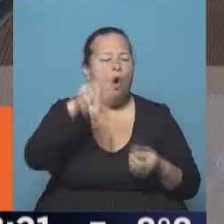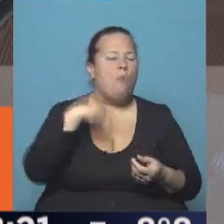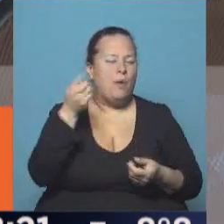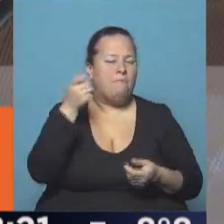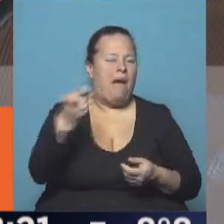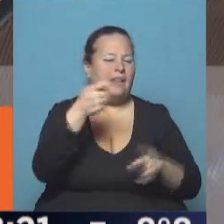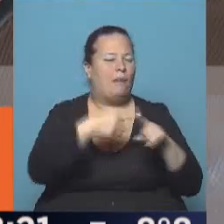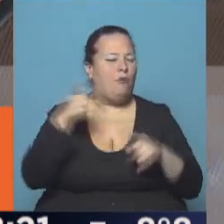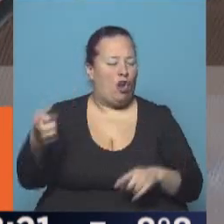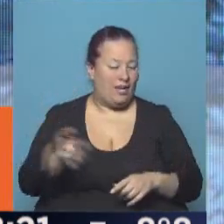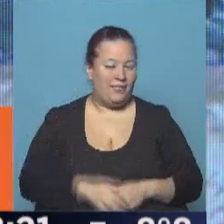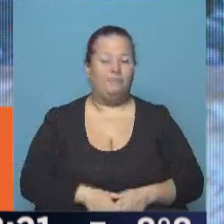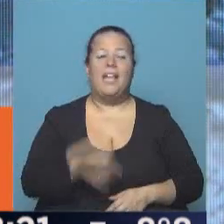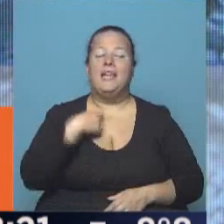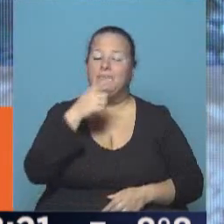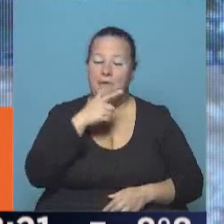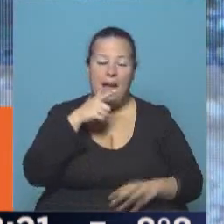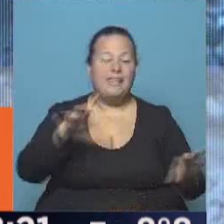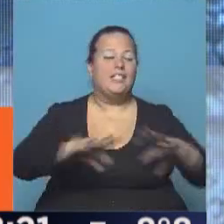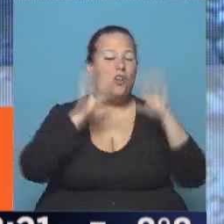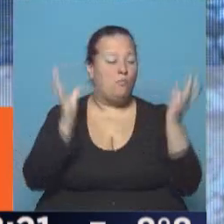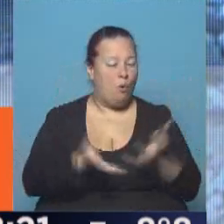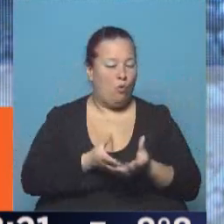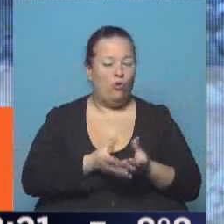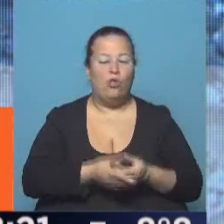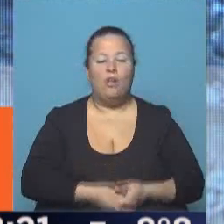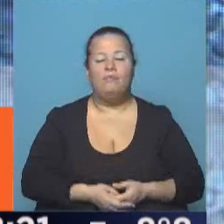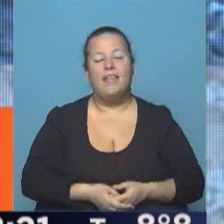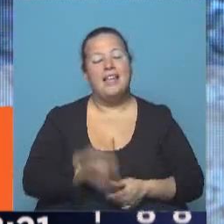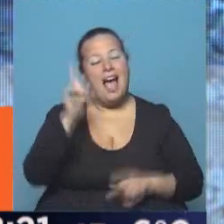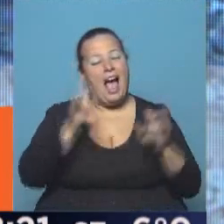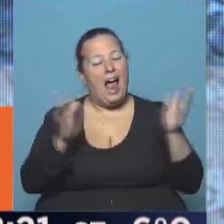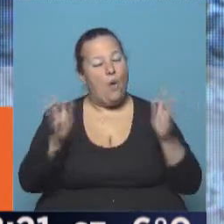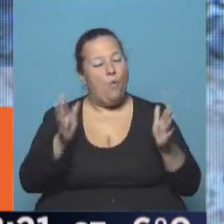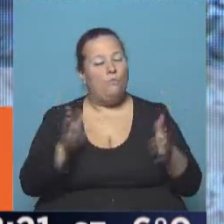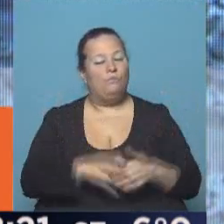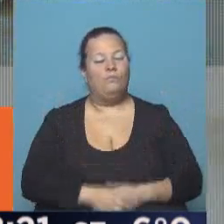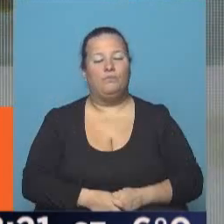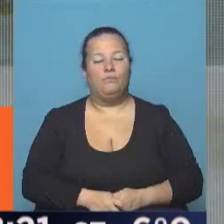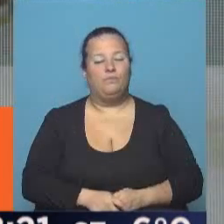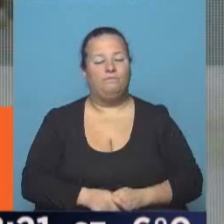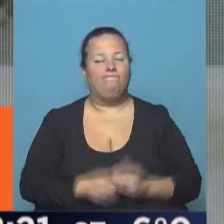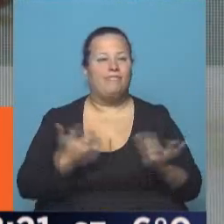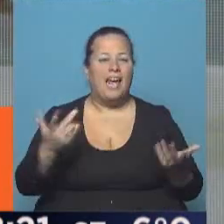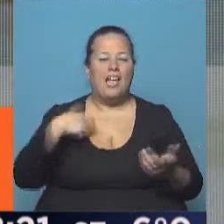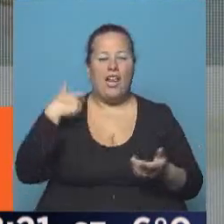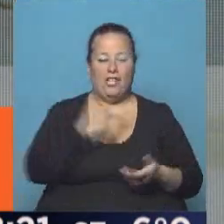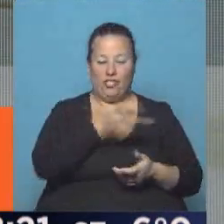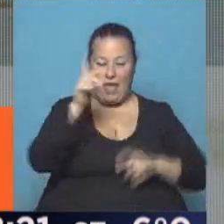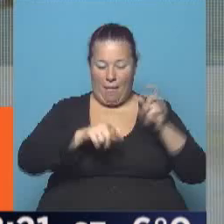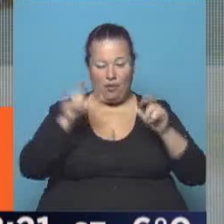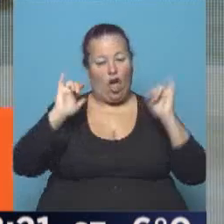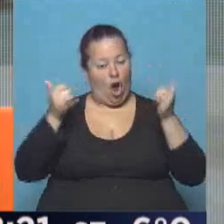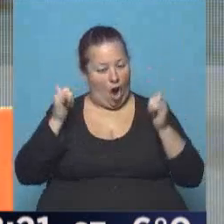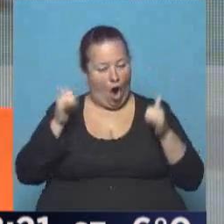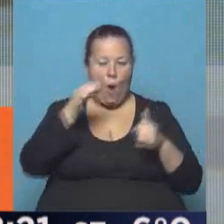en nombre de ellos? Me parece que en general, a nivel mundial, en cierta franja de la sociedad, sobre todo